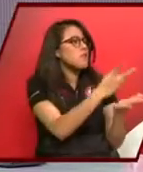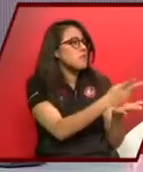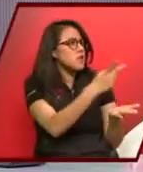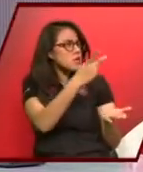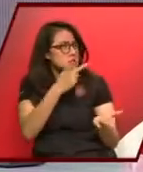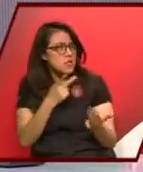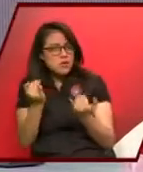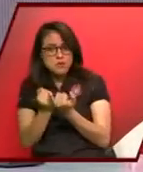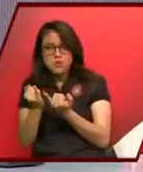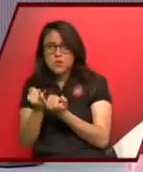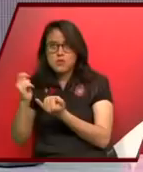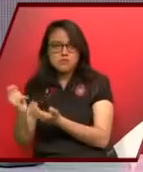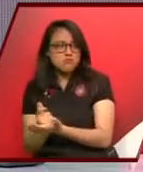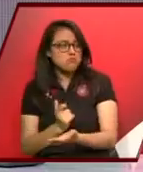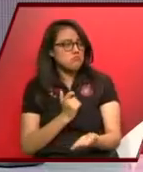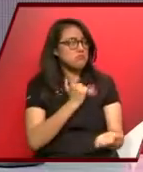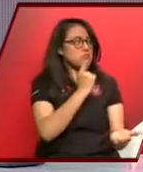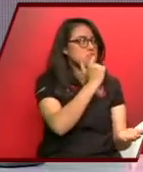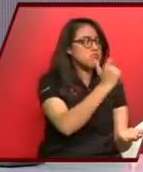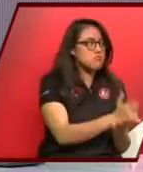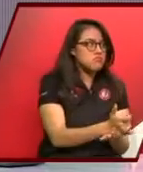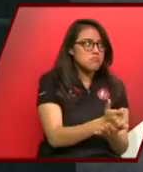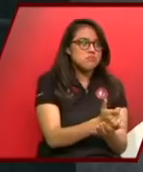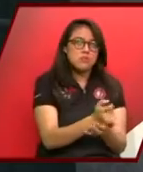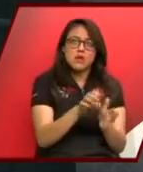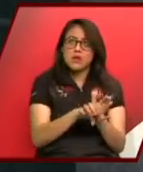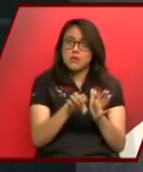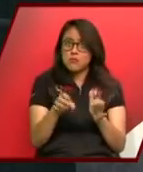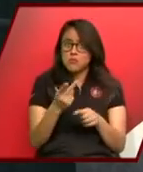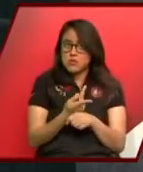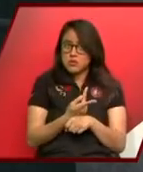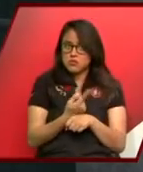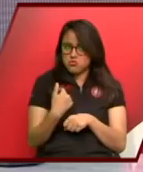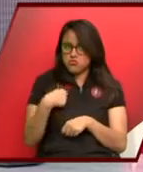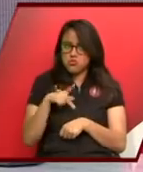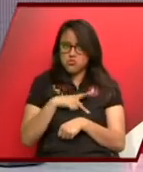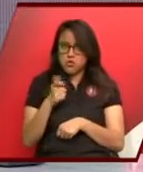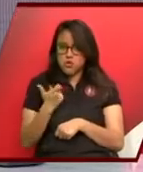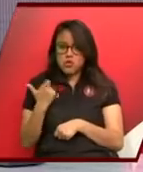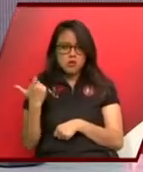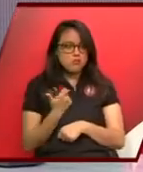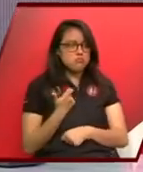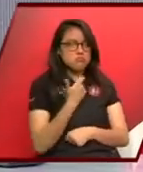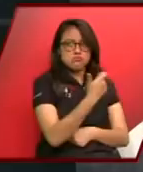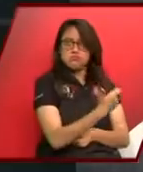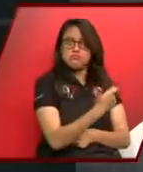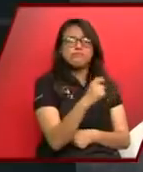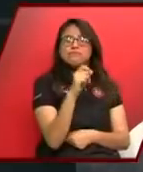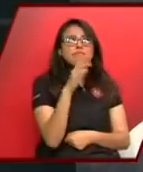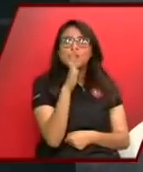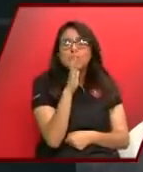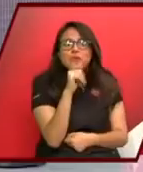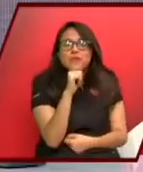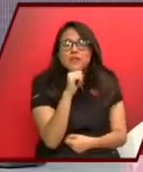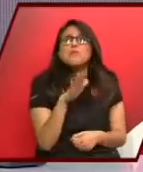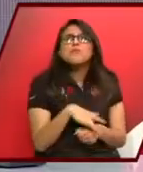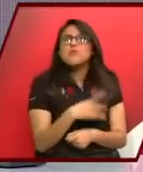cartera, como acabo de invitar a Urbano a ser el ejemplo. Es un ejemplo. Quiere decir que,